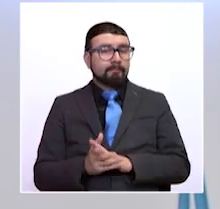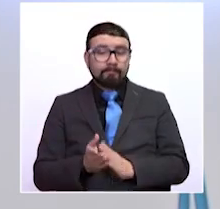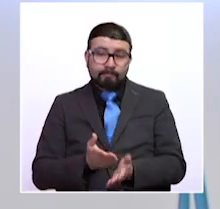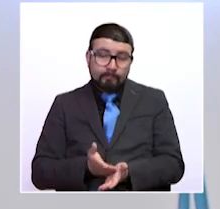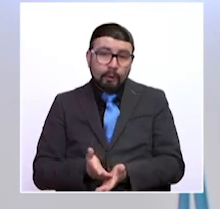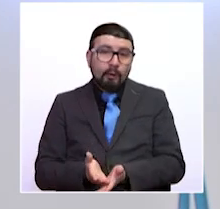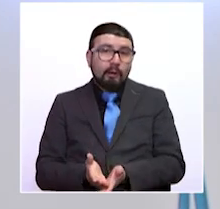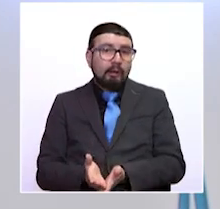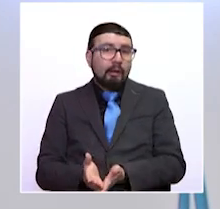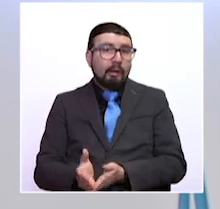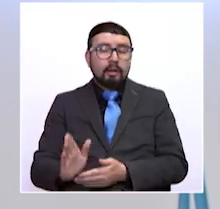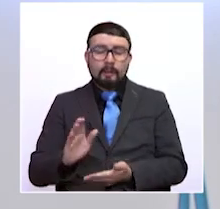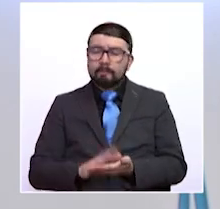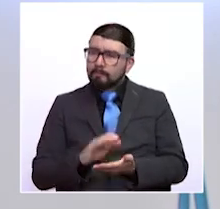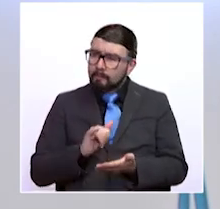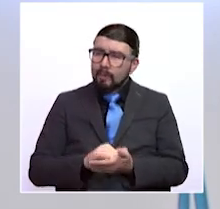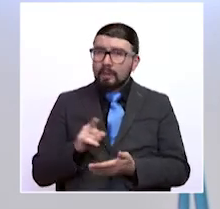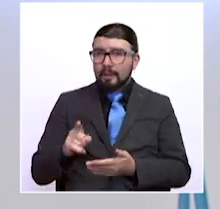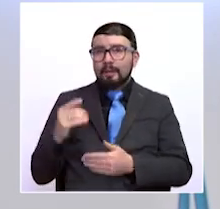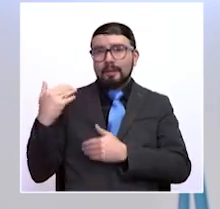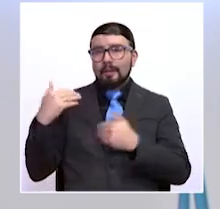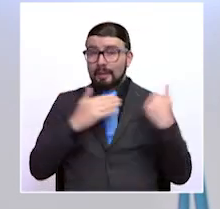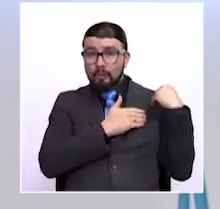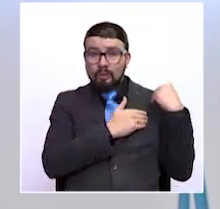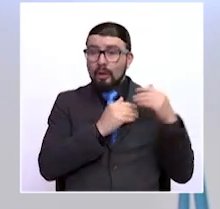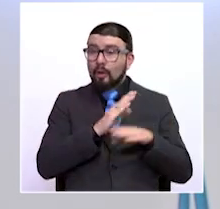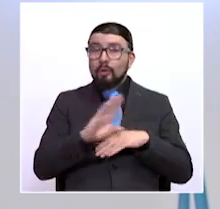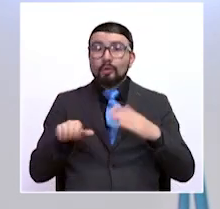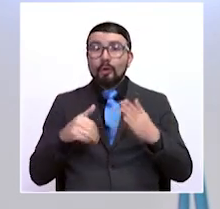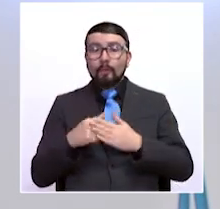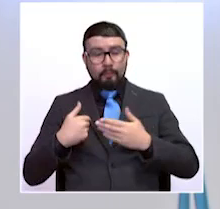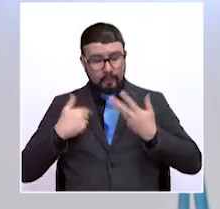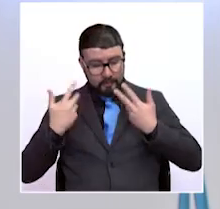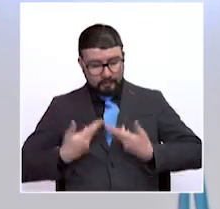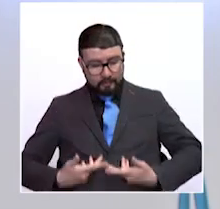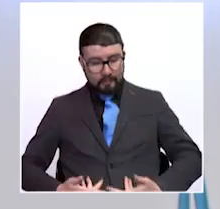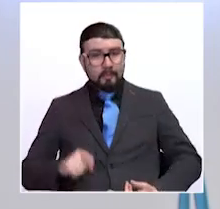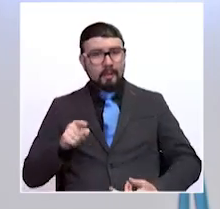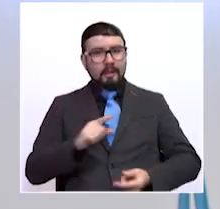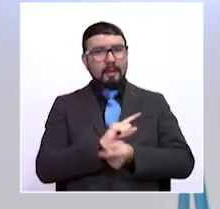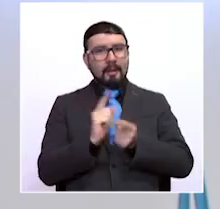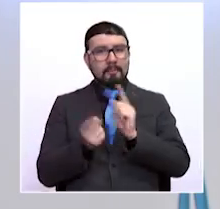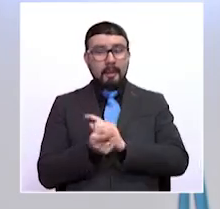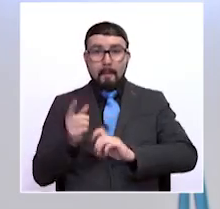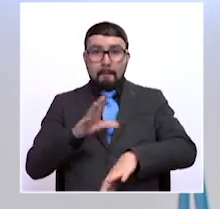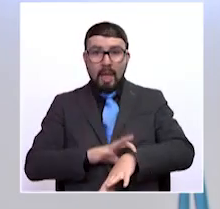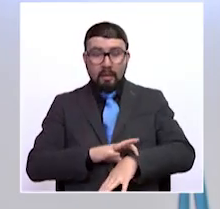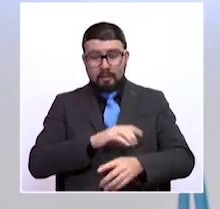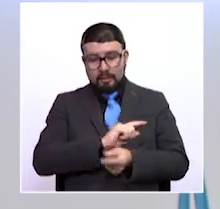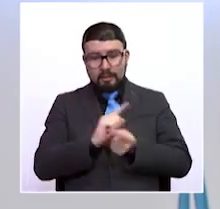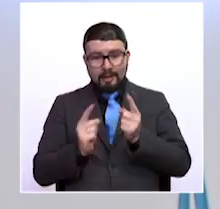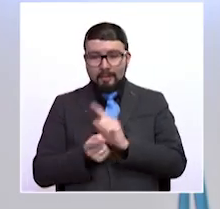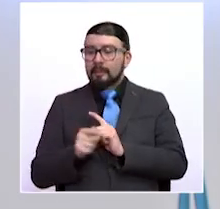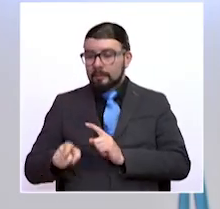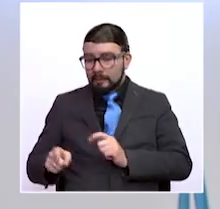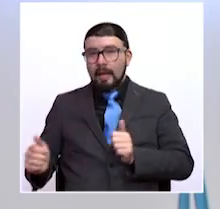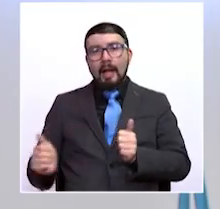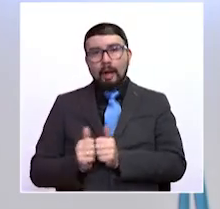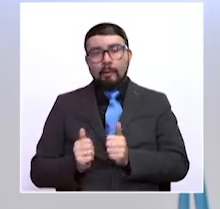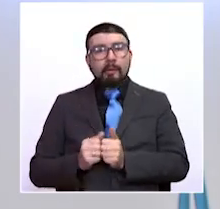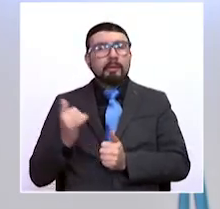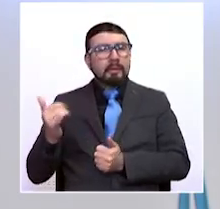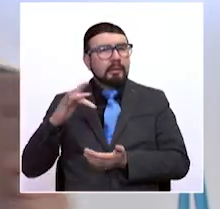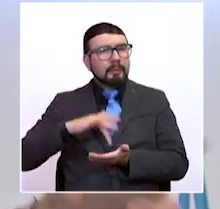definitivamente es responsabilidad de todos nosotros. Hoy he cambiado mi delantal de médico porque en Navidad esto es lo que me acompaña en